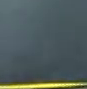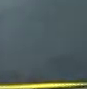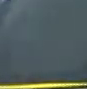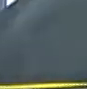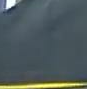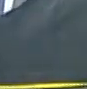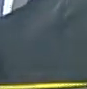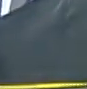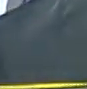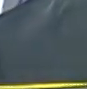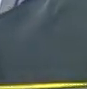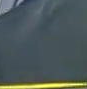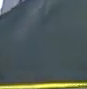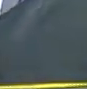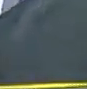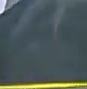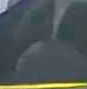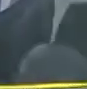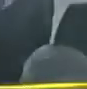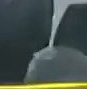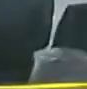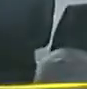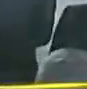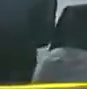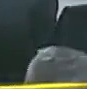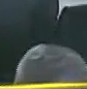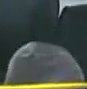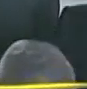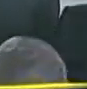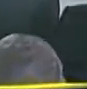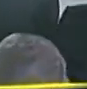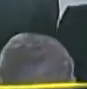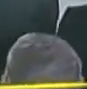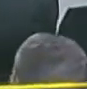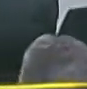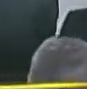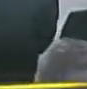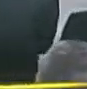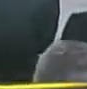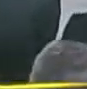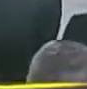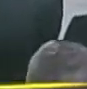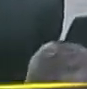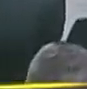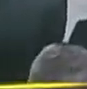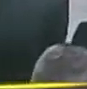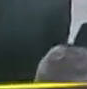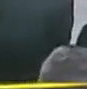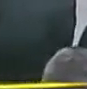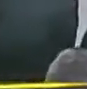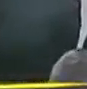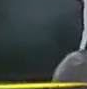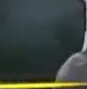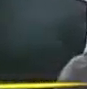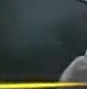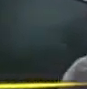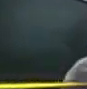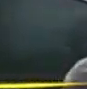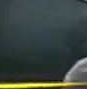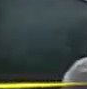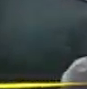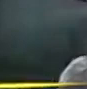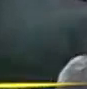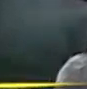pedido además al Consejo Nacional de Economía Productiva avanzar en cuatro consensos. El consenso de la recuperación económica que ha